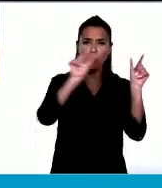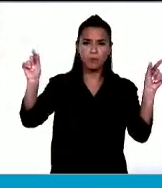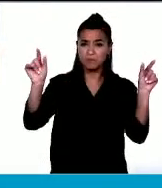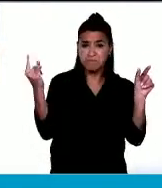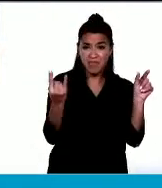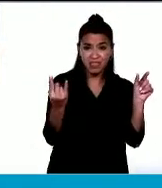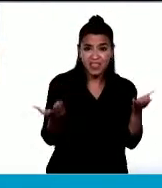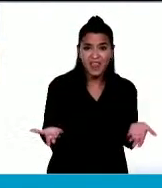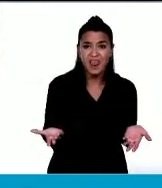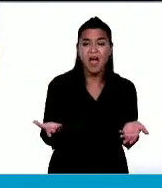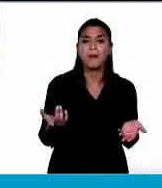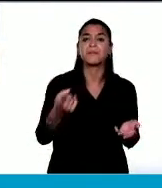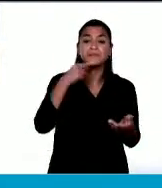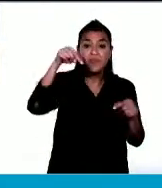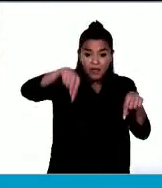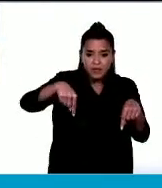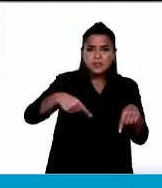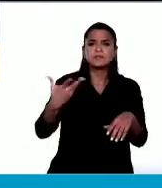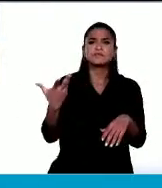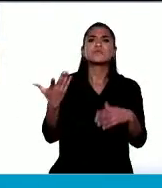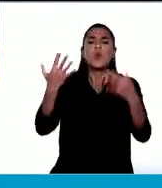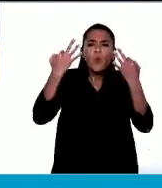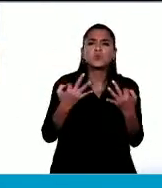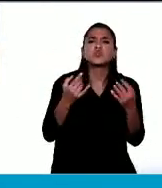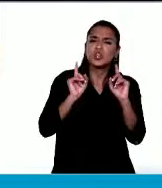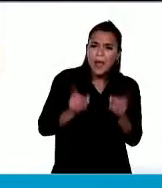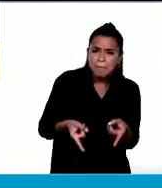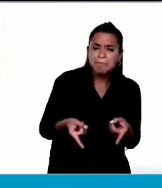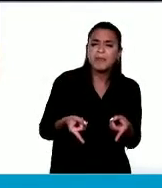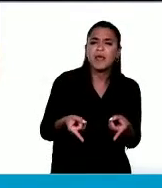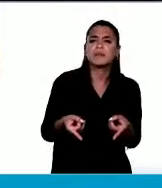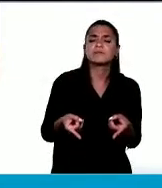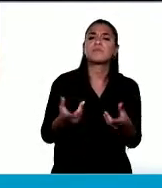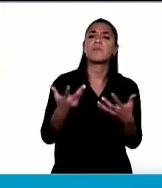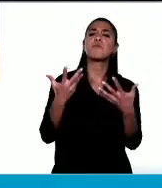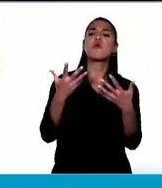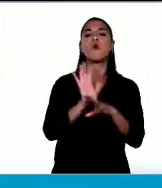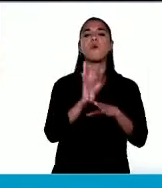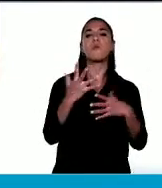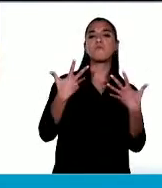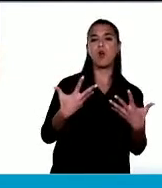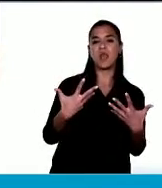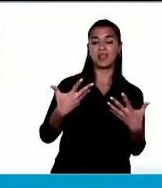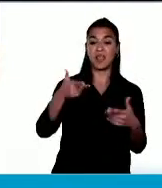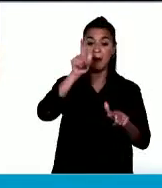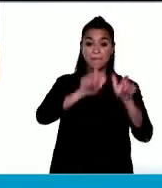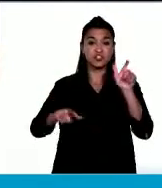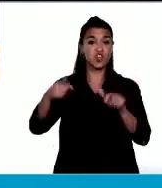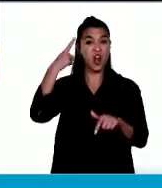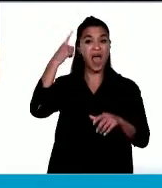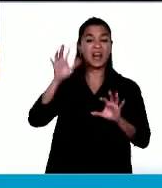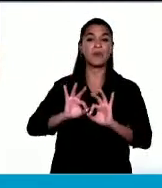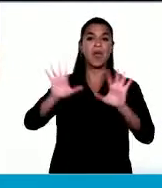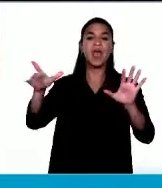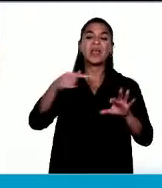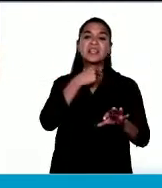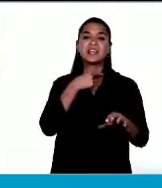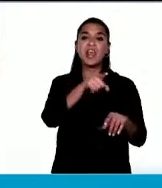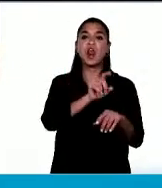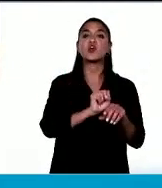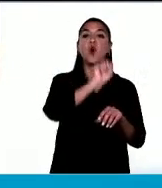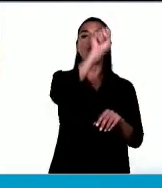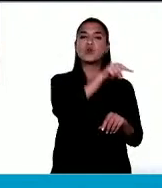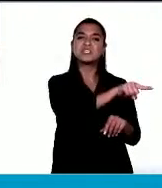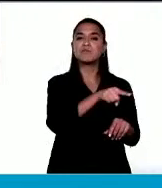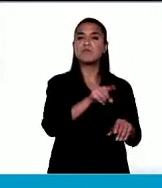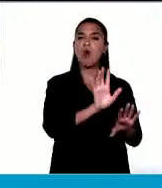contra la burocracia estalinista lo vuelve justamente también una molestia para los liberales que permanentemente buscan identificar al comunismo